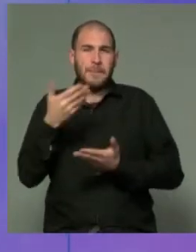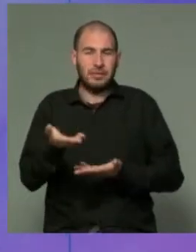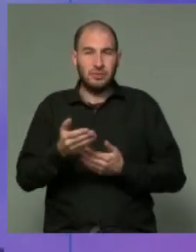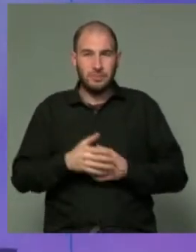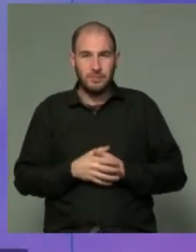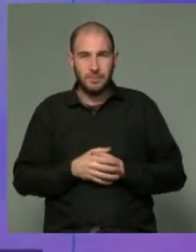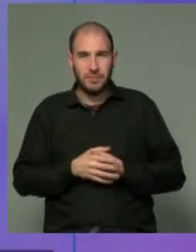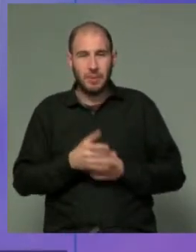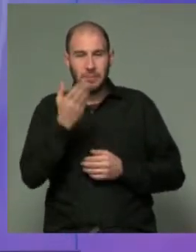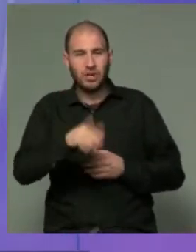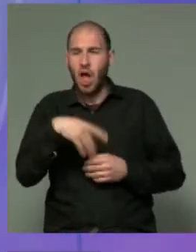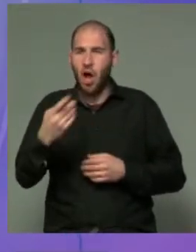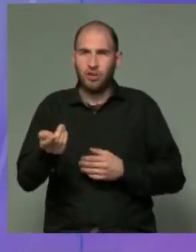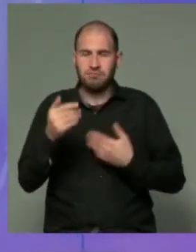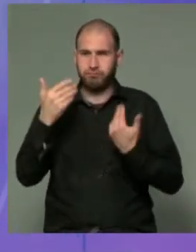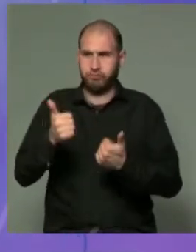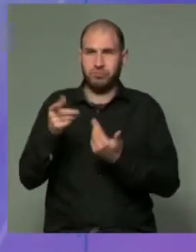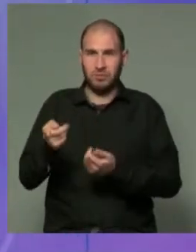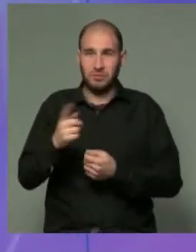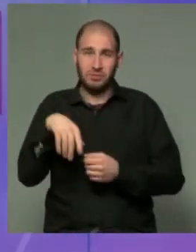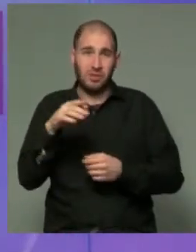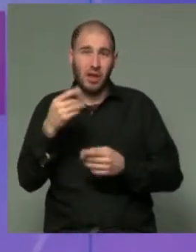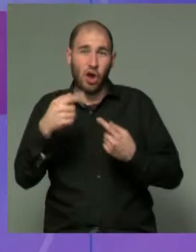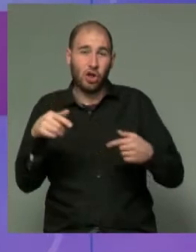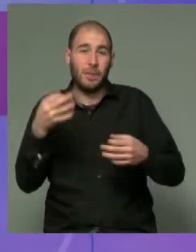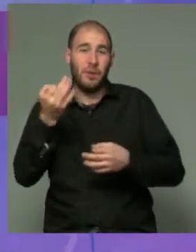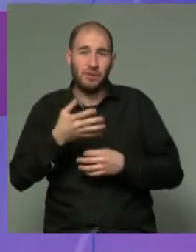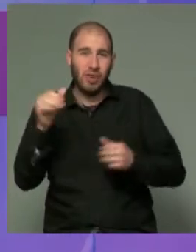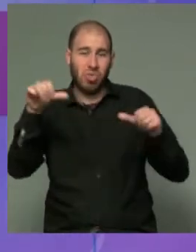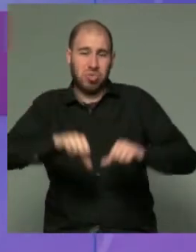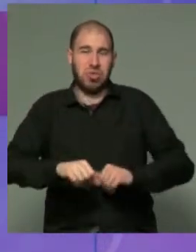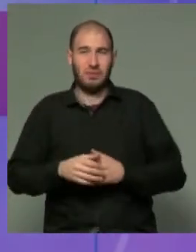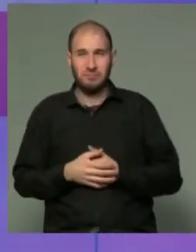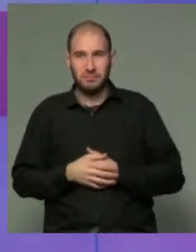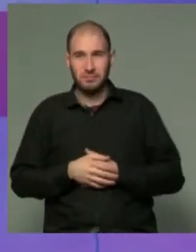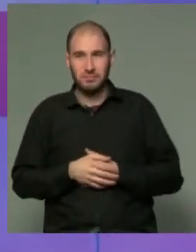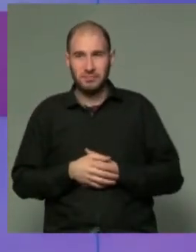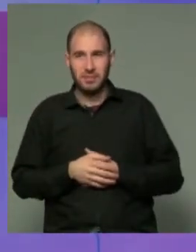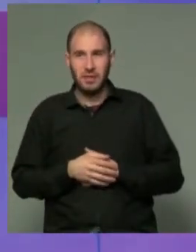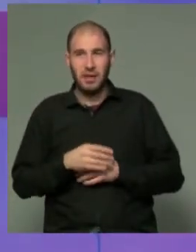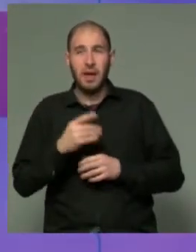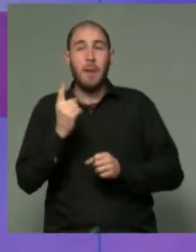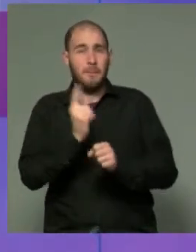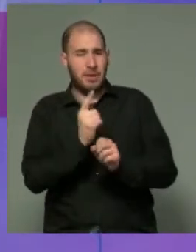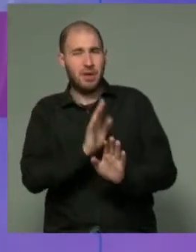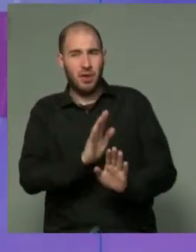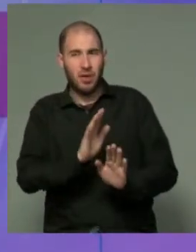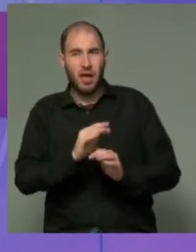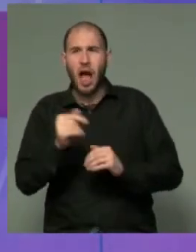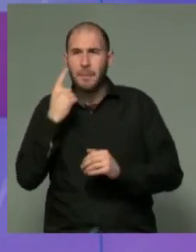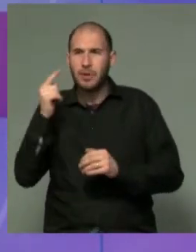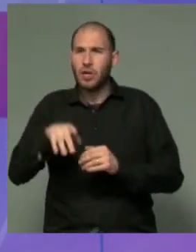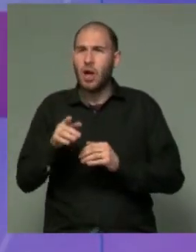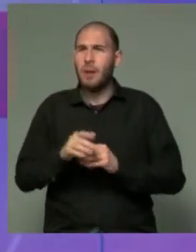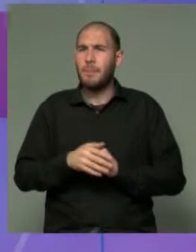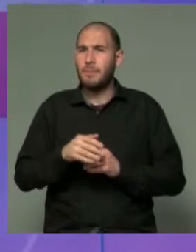otro, que el otro le dé un crédito, toda su práctica profesional se viene abajo. Primero hay que conocer a